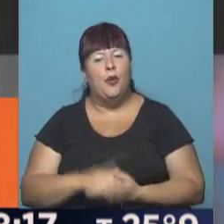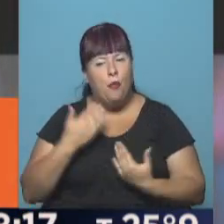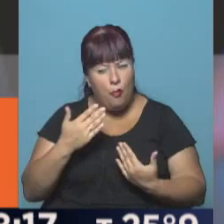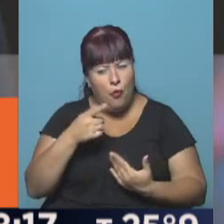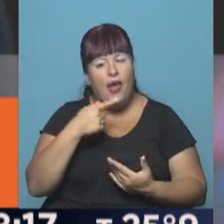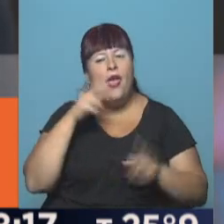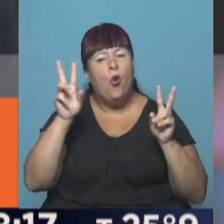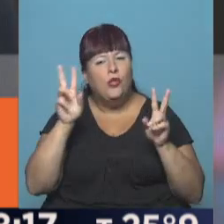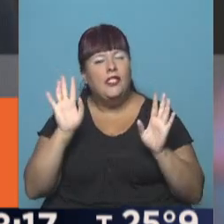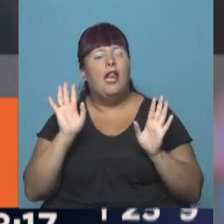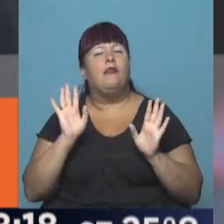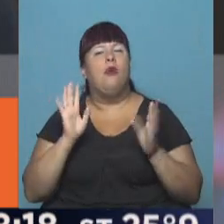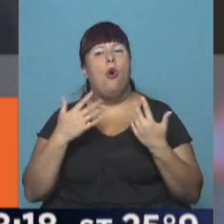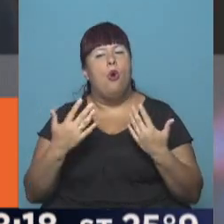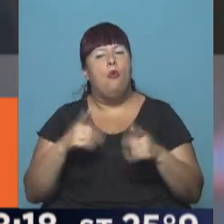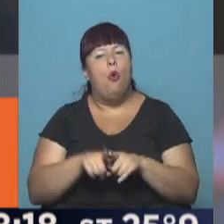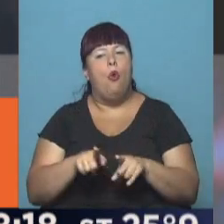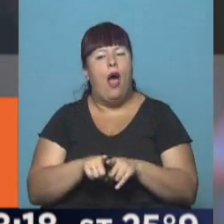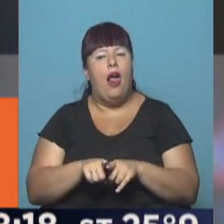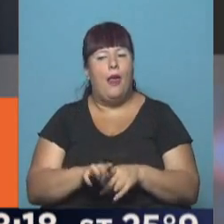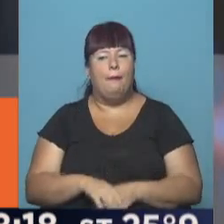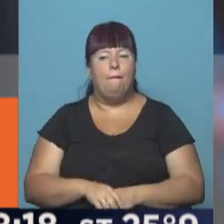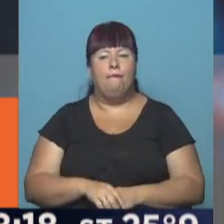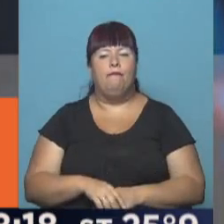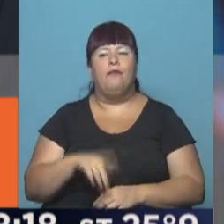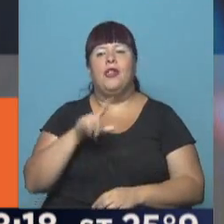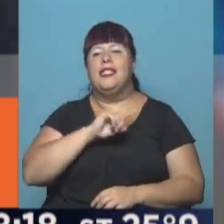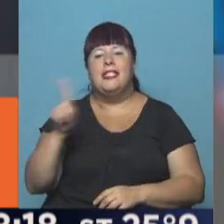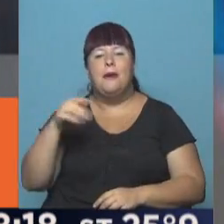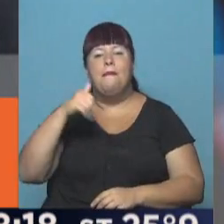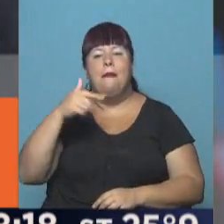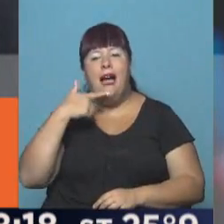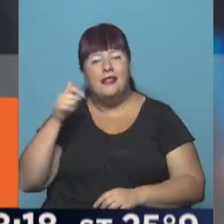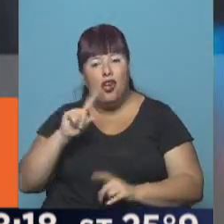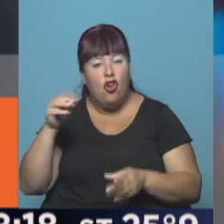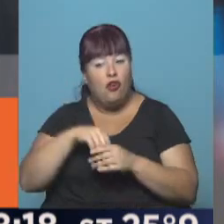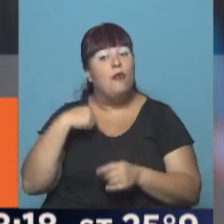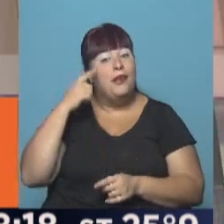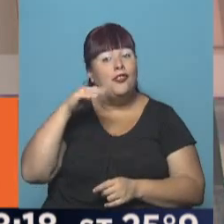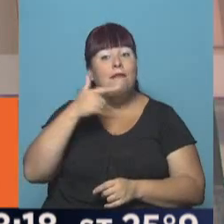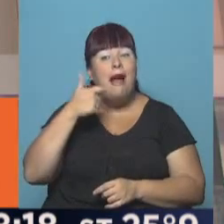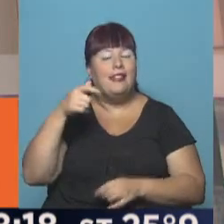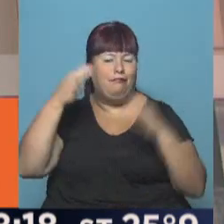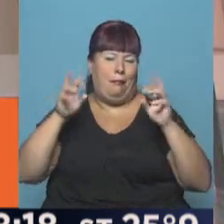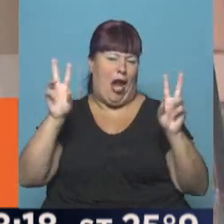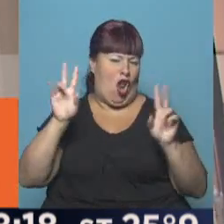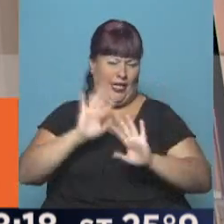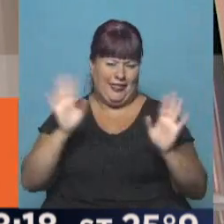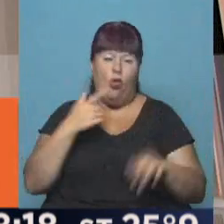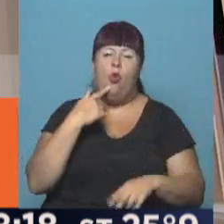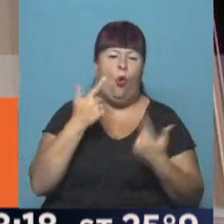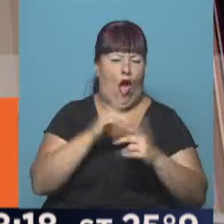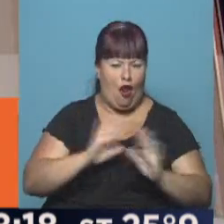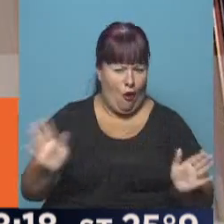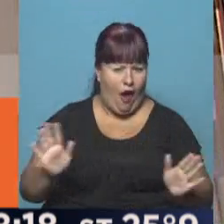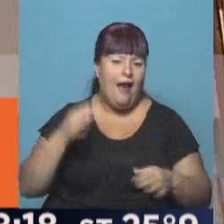lujo justicialismo de no contar con Sergio Massa, por ejemplo? Yo creo que Sergio Massa es peronista, no tengo ninguna duda al